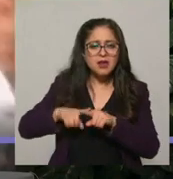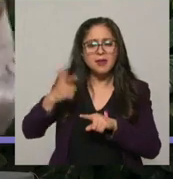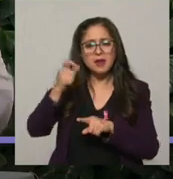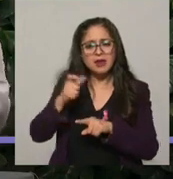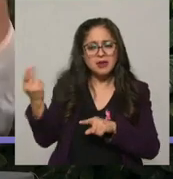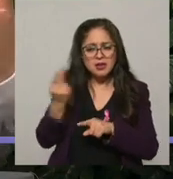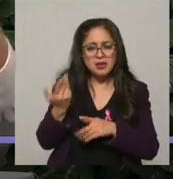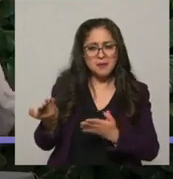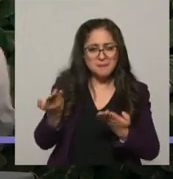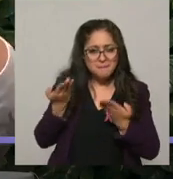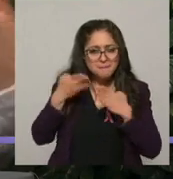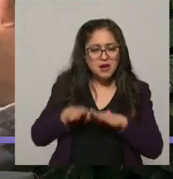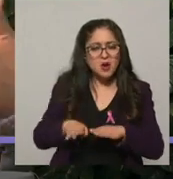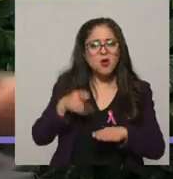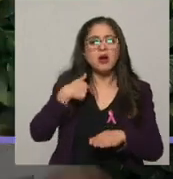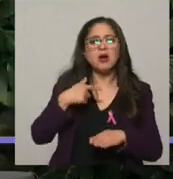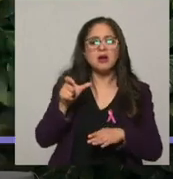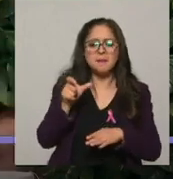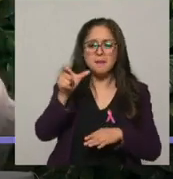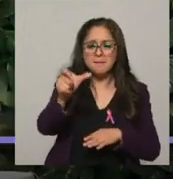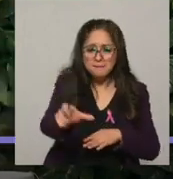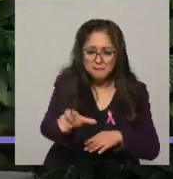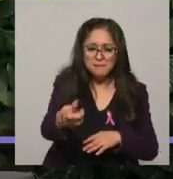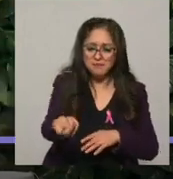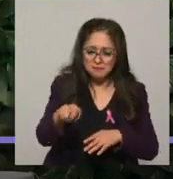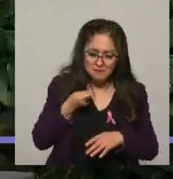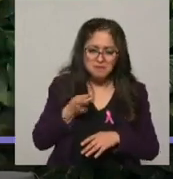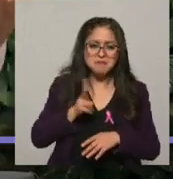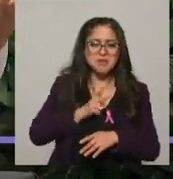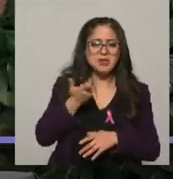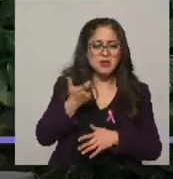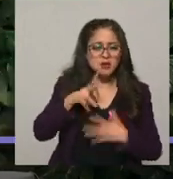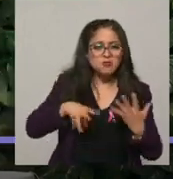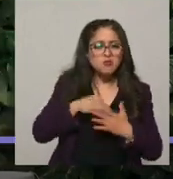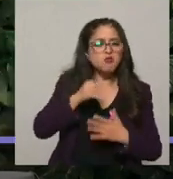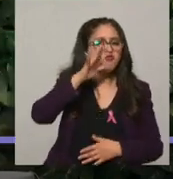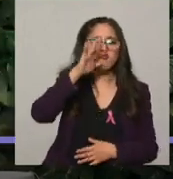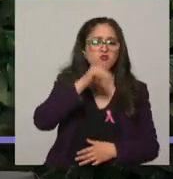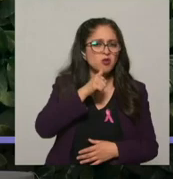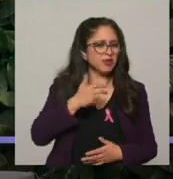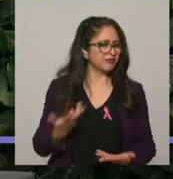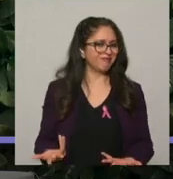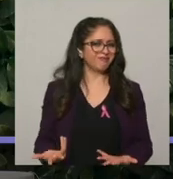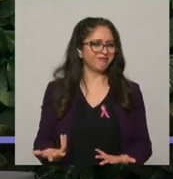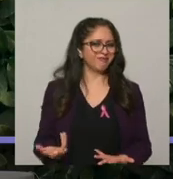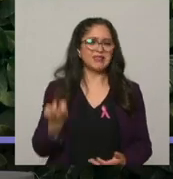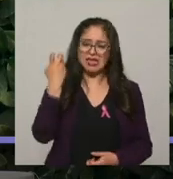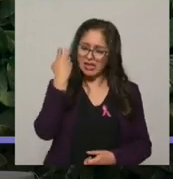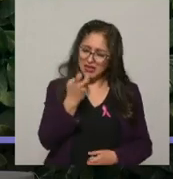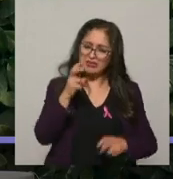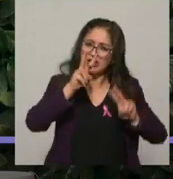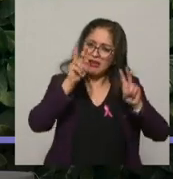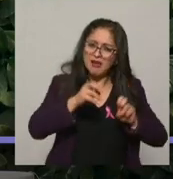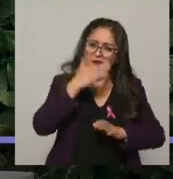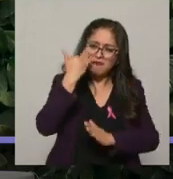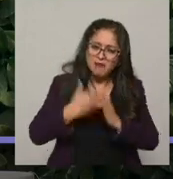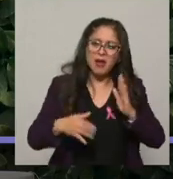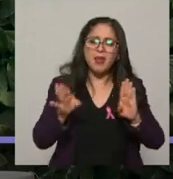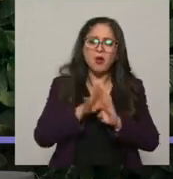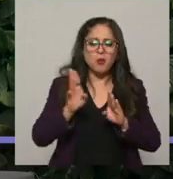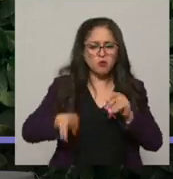bancarias, quieres retirar tu dinero y no puedes, ¿no? Entonces, hay todo un tema que tiene que ver con la profunda